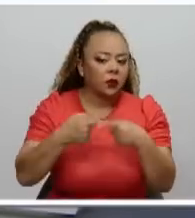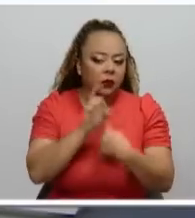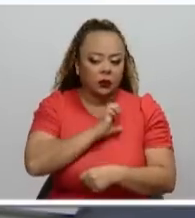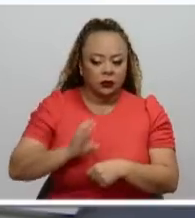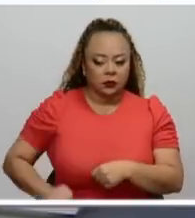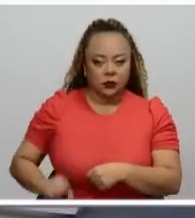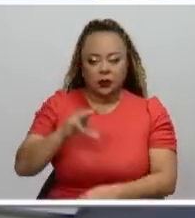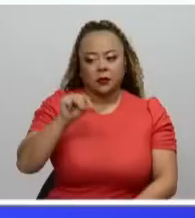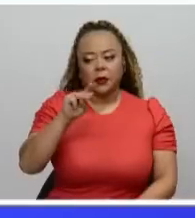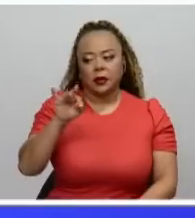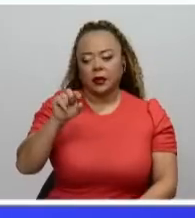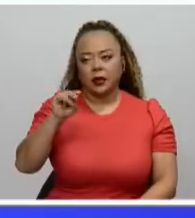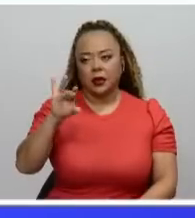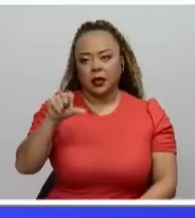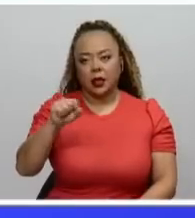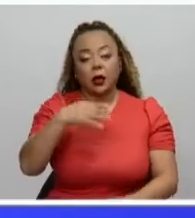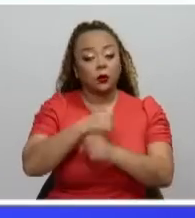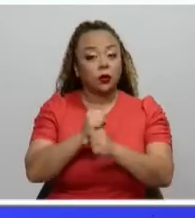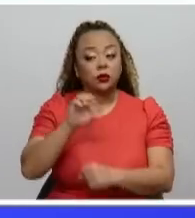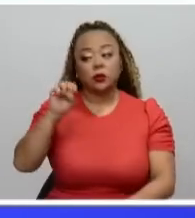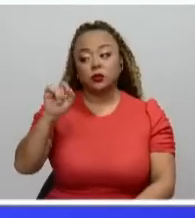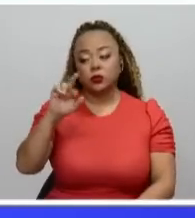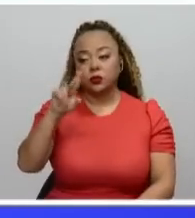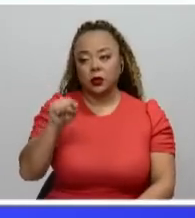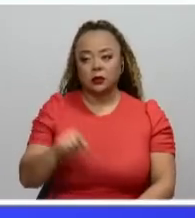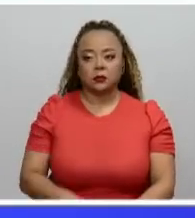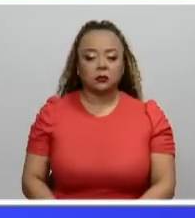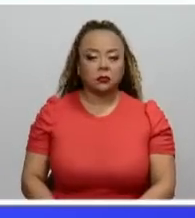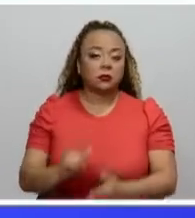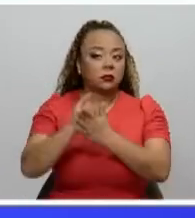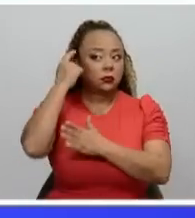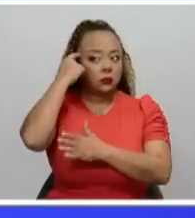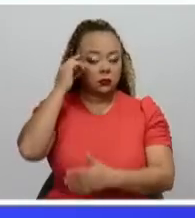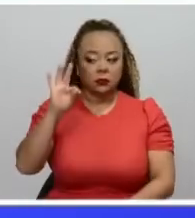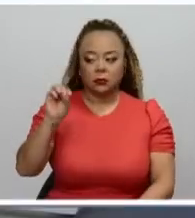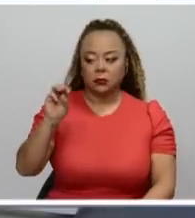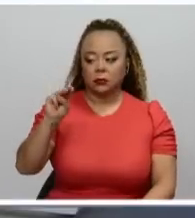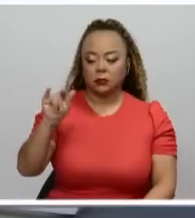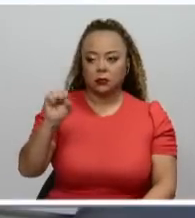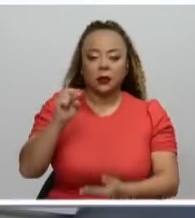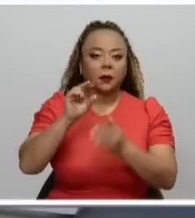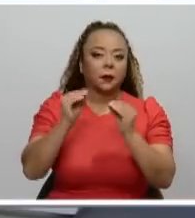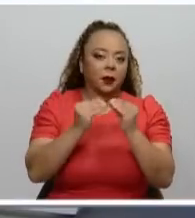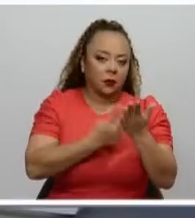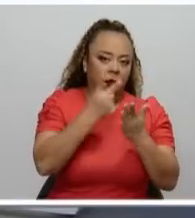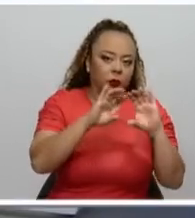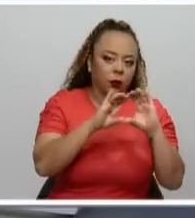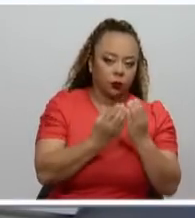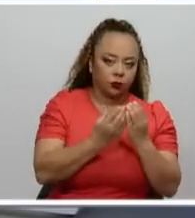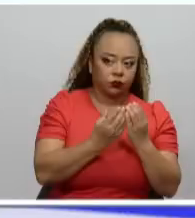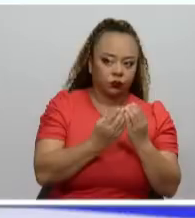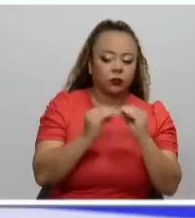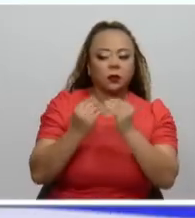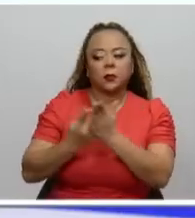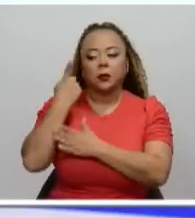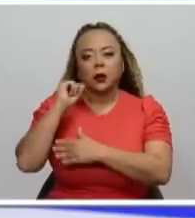y contra Martinica lo rompió Suárez siendo vertical yendo al frente El pensamiento de Tomás es más válido en Club o sea